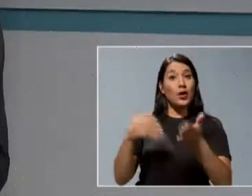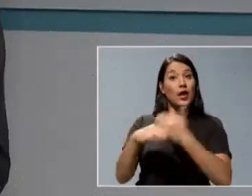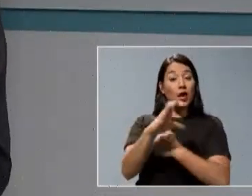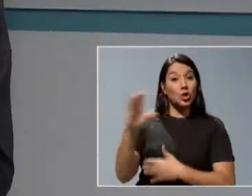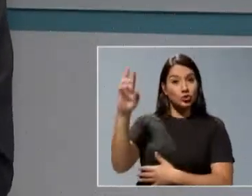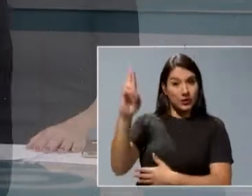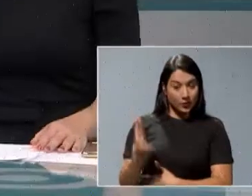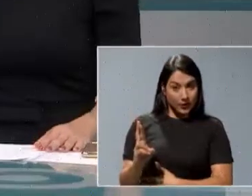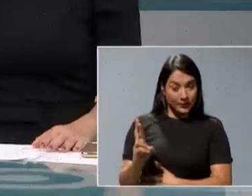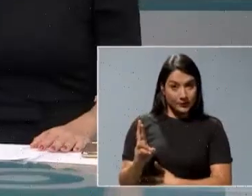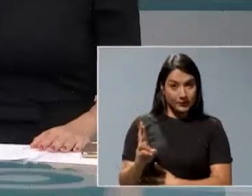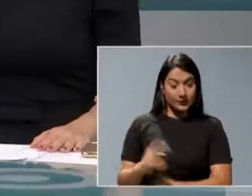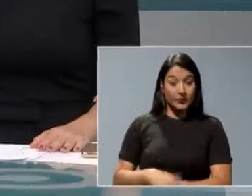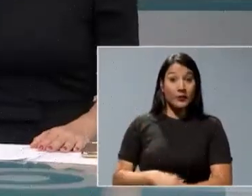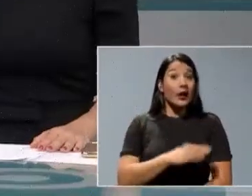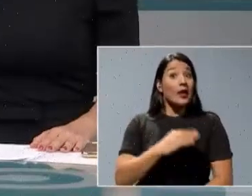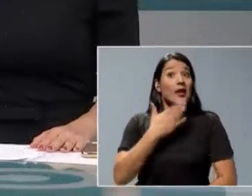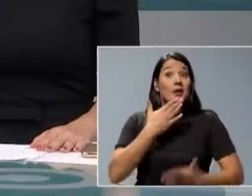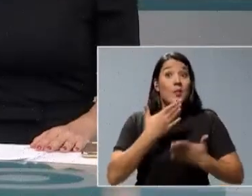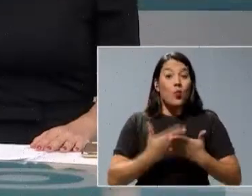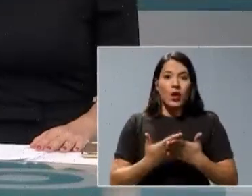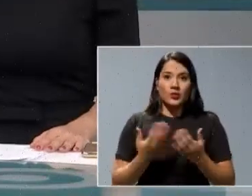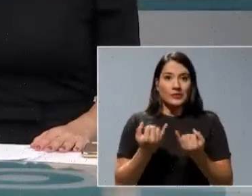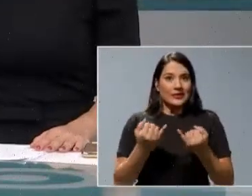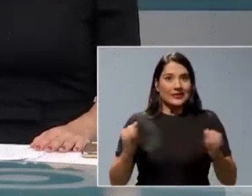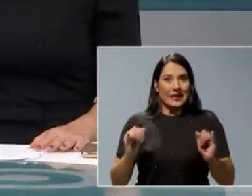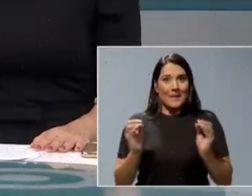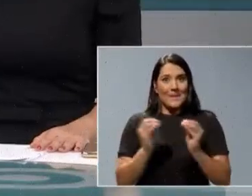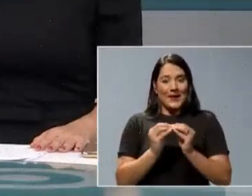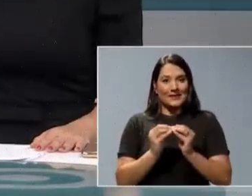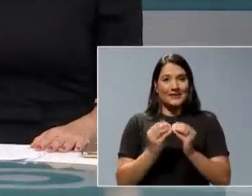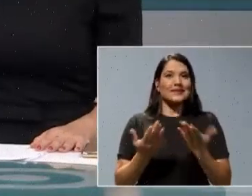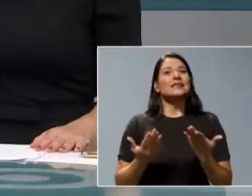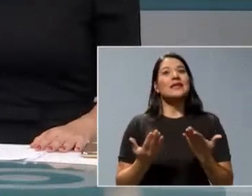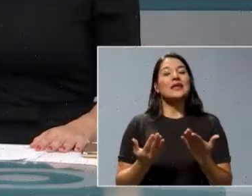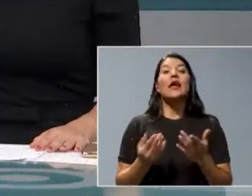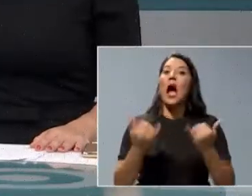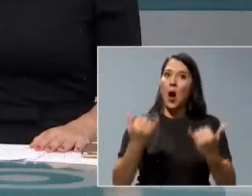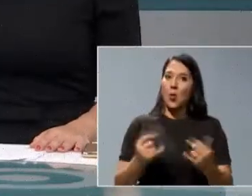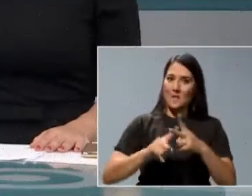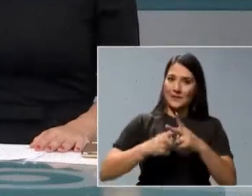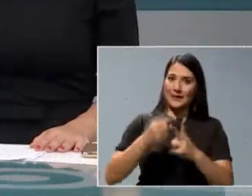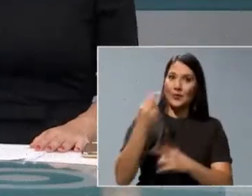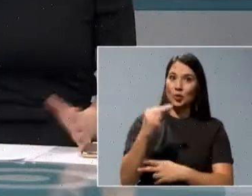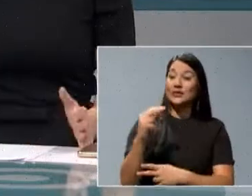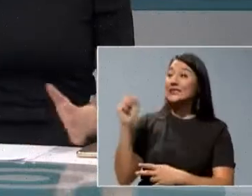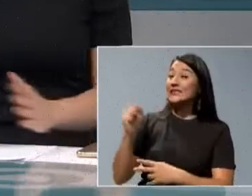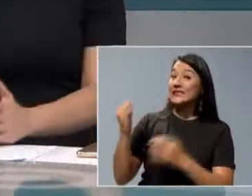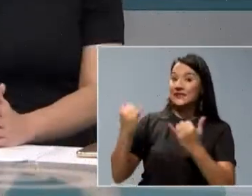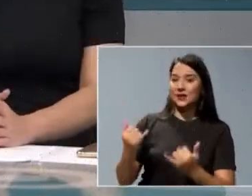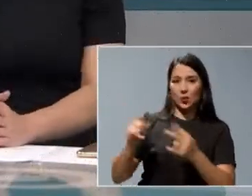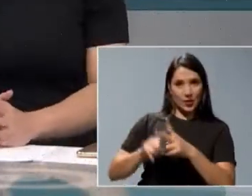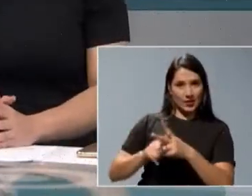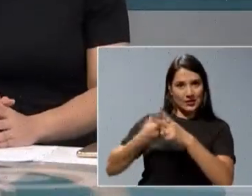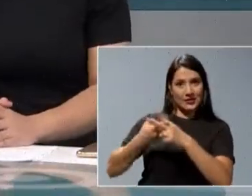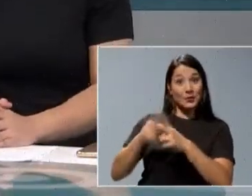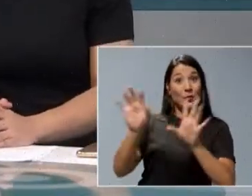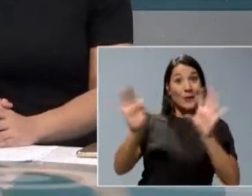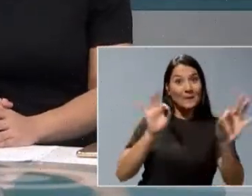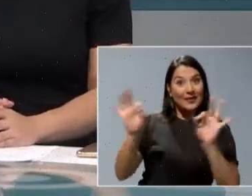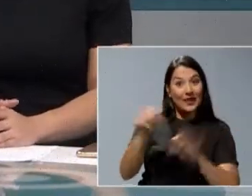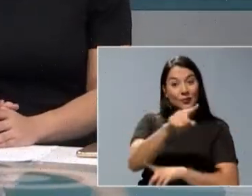Rica. Y bueno, sin más demoras, Eisel, vamos a las noticias. Así es, don Ernesto. De inmediato los invitamos a